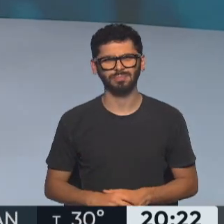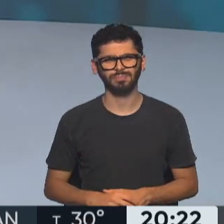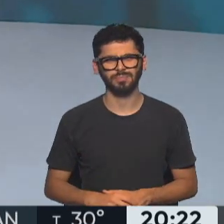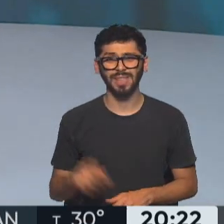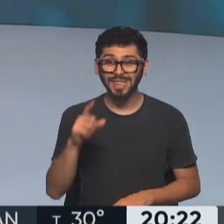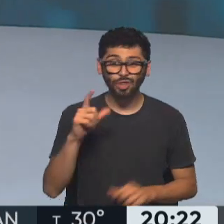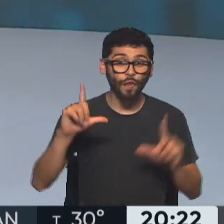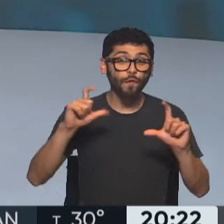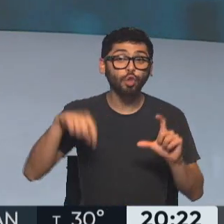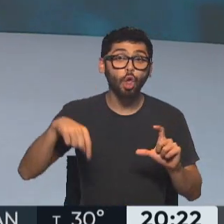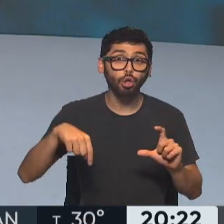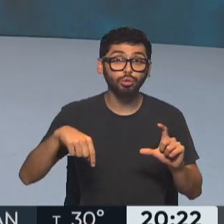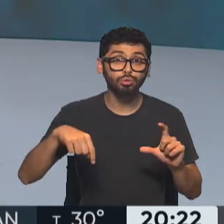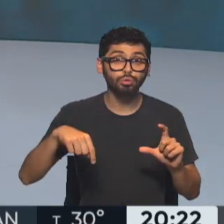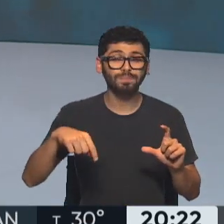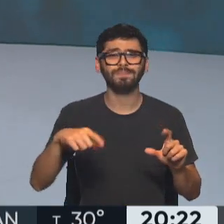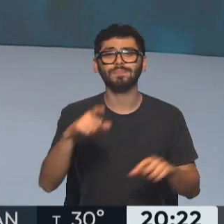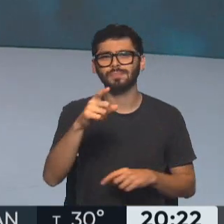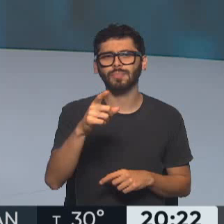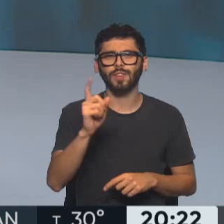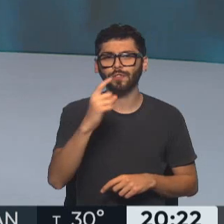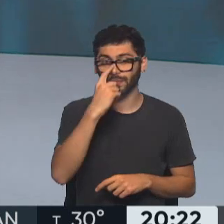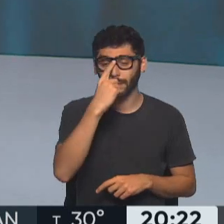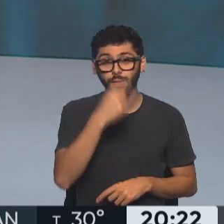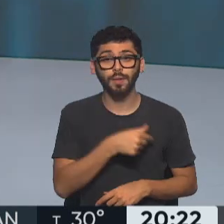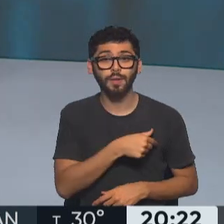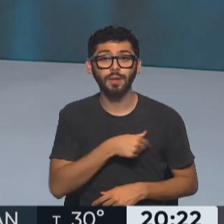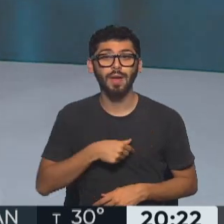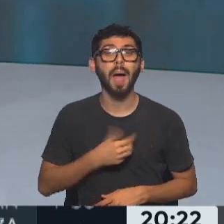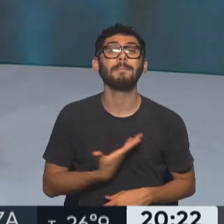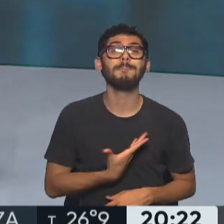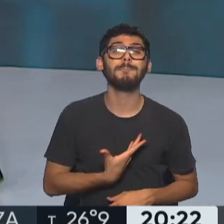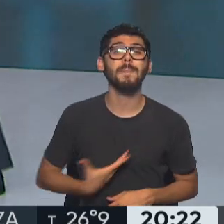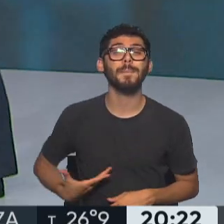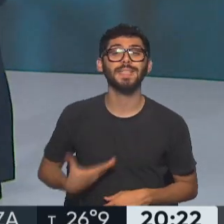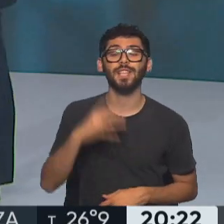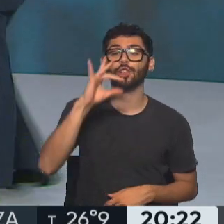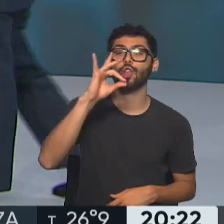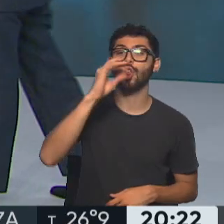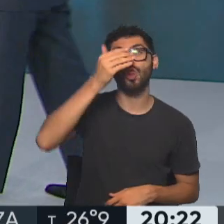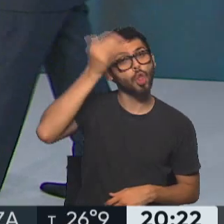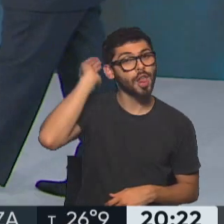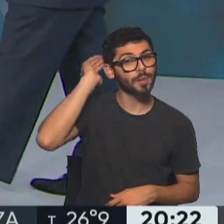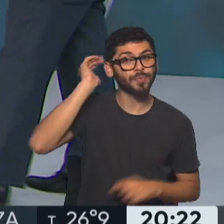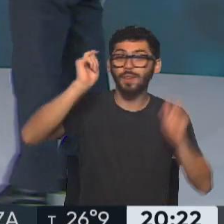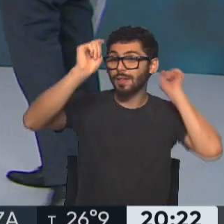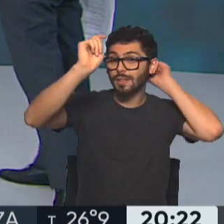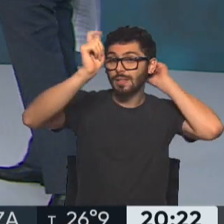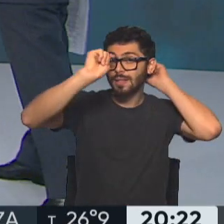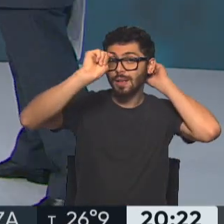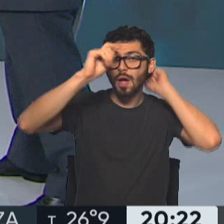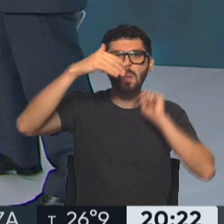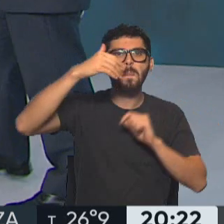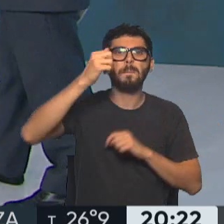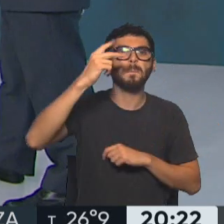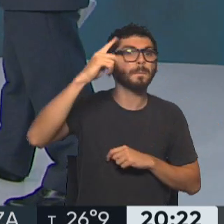esto fue una foto de hoy. Aquí sigue diciendo presidente Donald Trump. Arriba dice Make America Great Again.